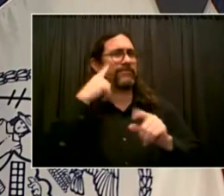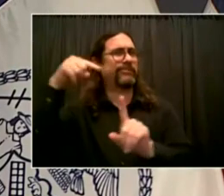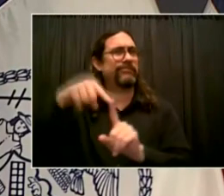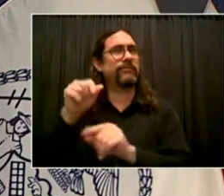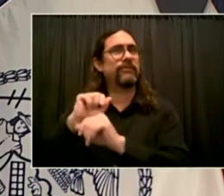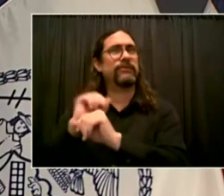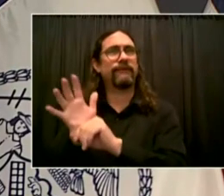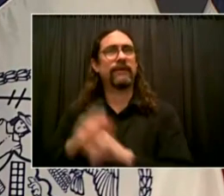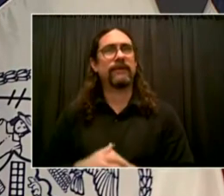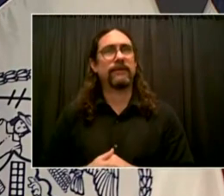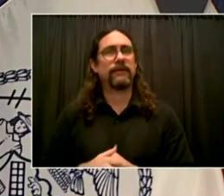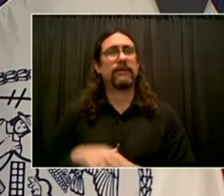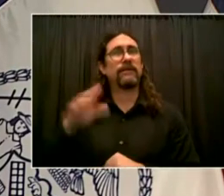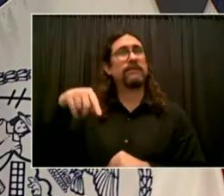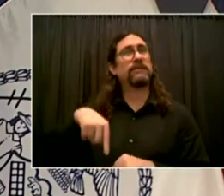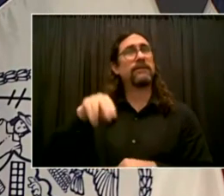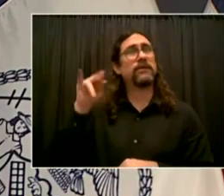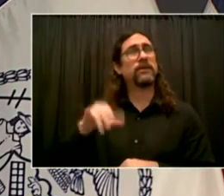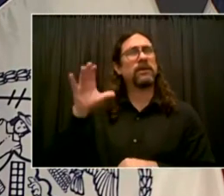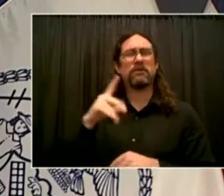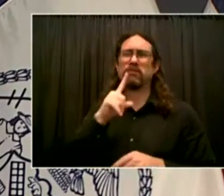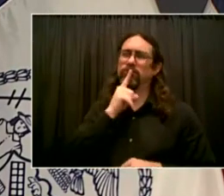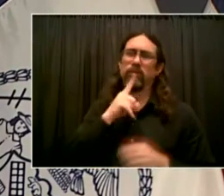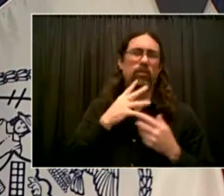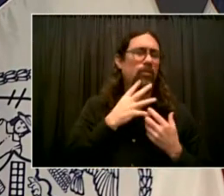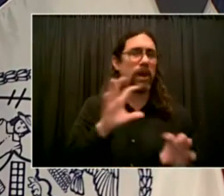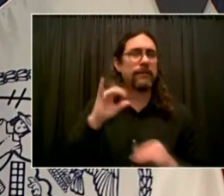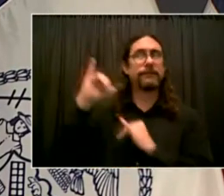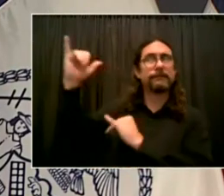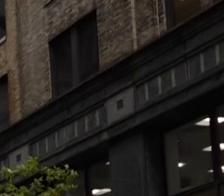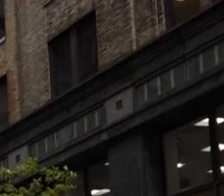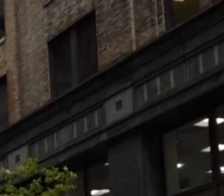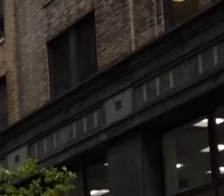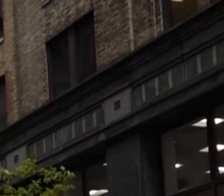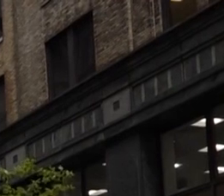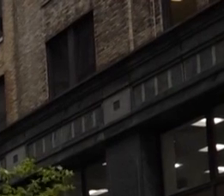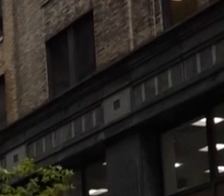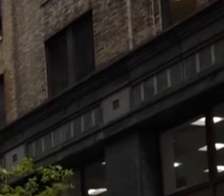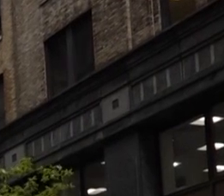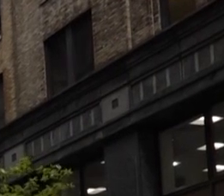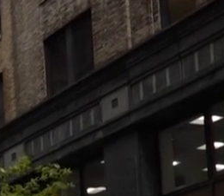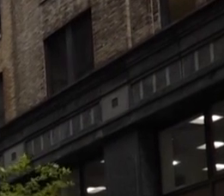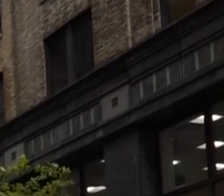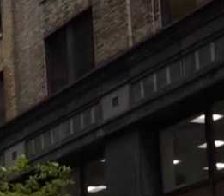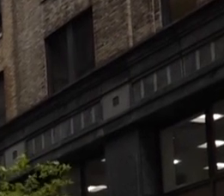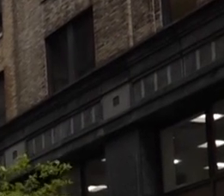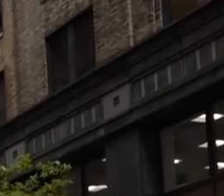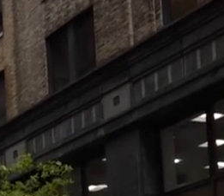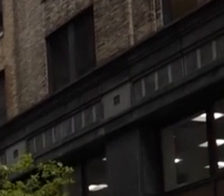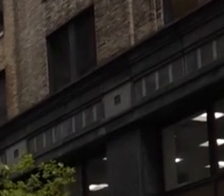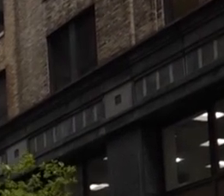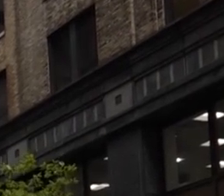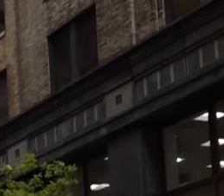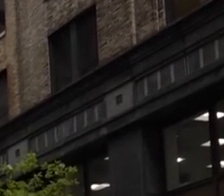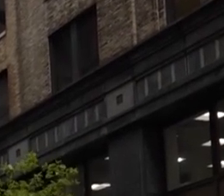funciona la vacunación funciona y la vacunación obligatoria funciona el alcalde Basi más lejos que el